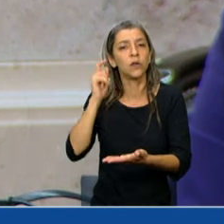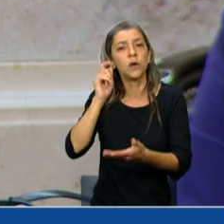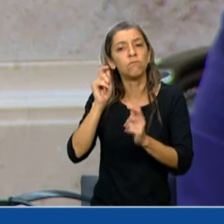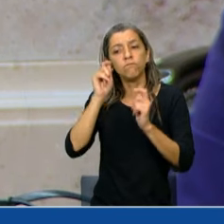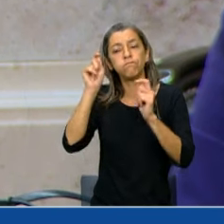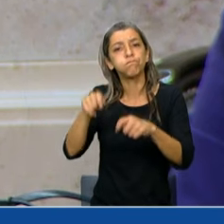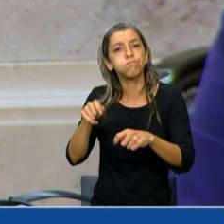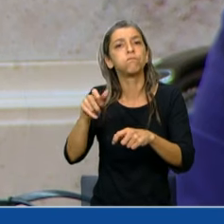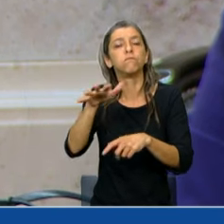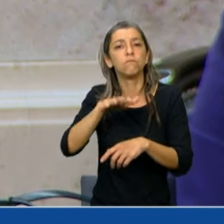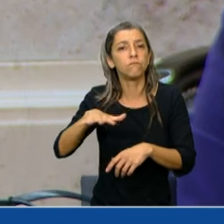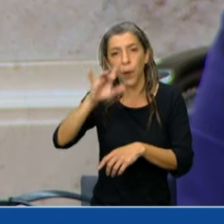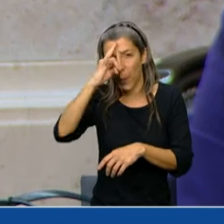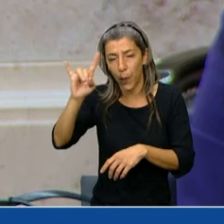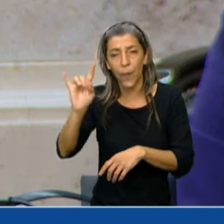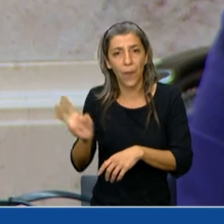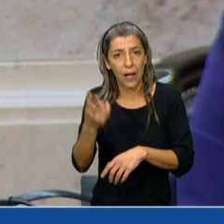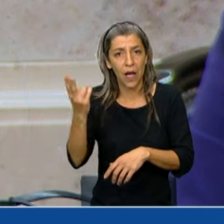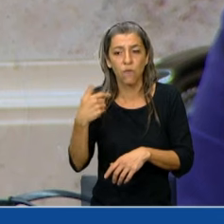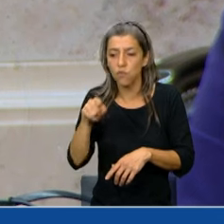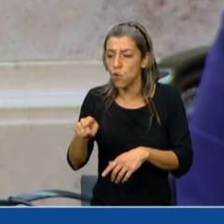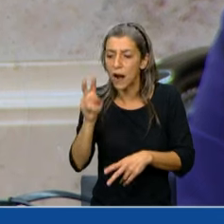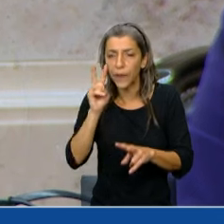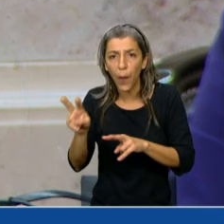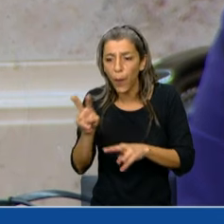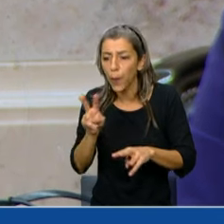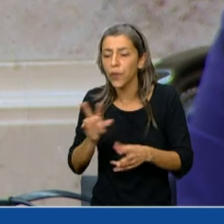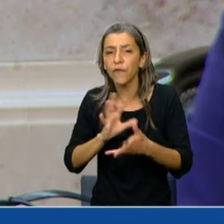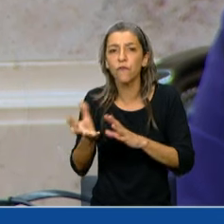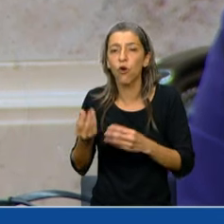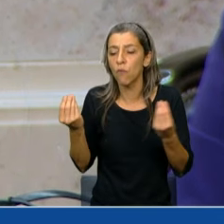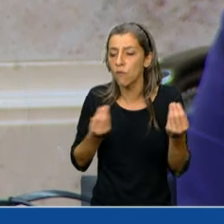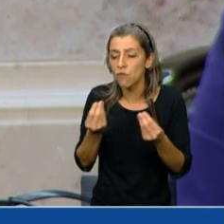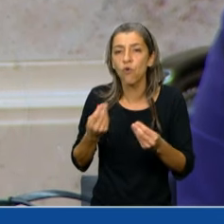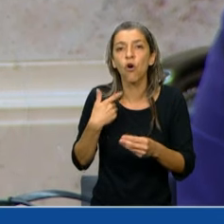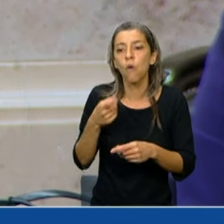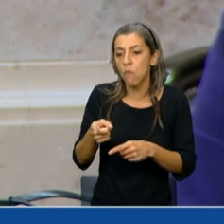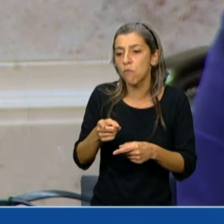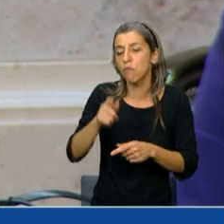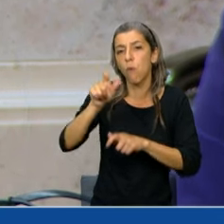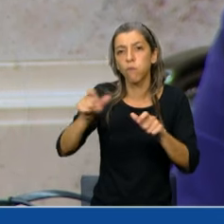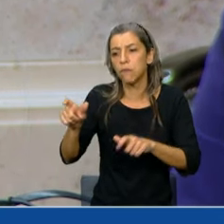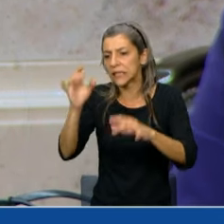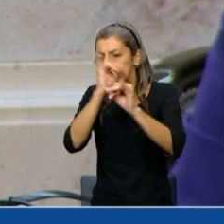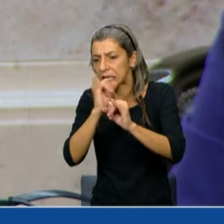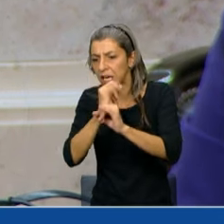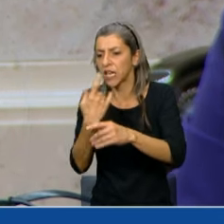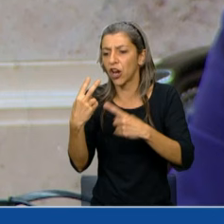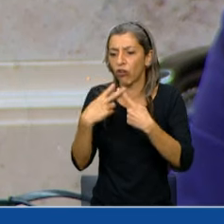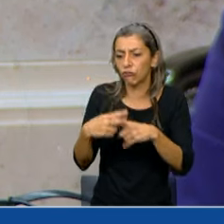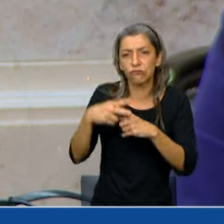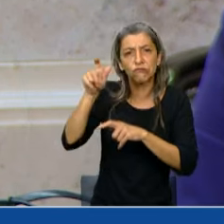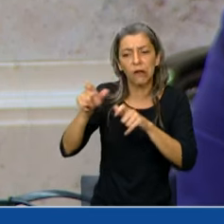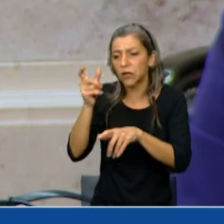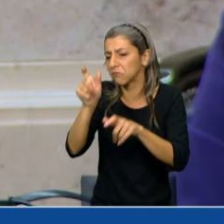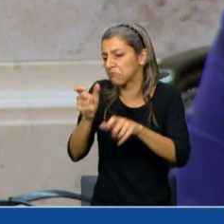visité vaca muerta el yacimiento y el desafío de la gente de ipf sus ingenieros sus técnicos sus